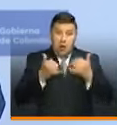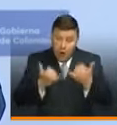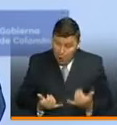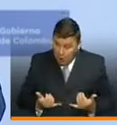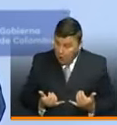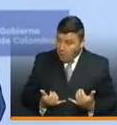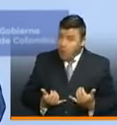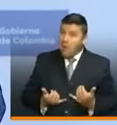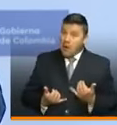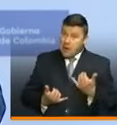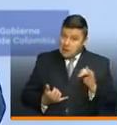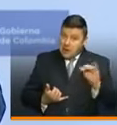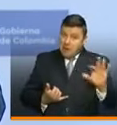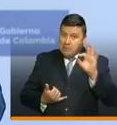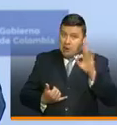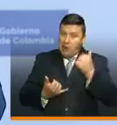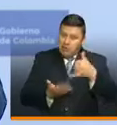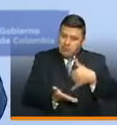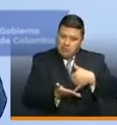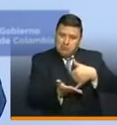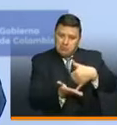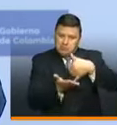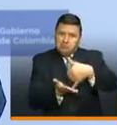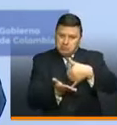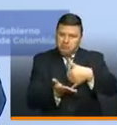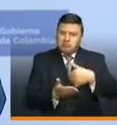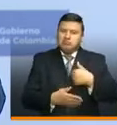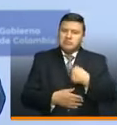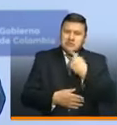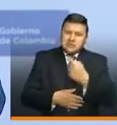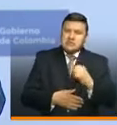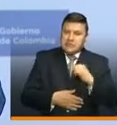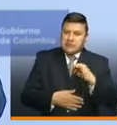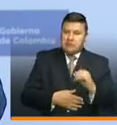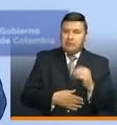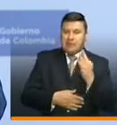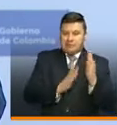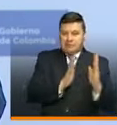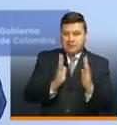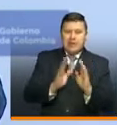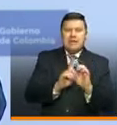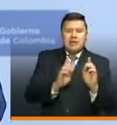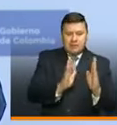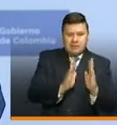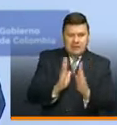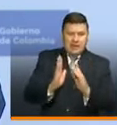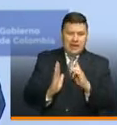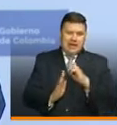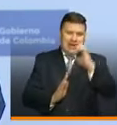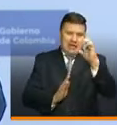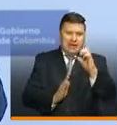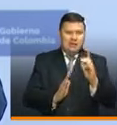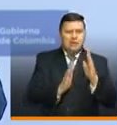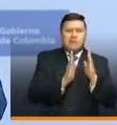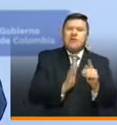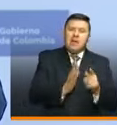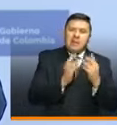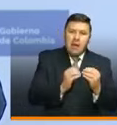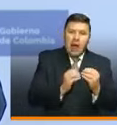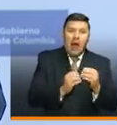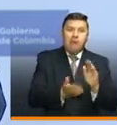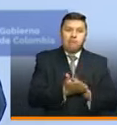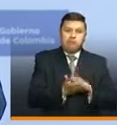junto a ustedes entregando los premios. Como escuchaban, tenemos a los diferentes líderes del ecosistema que pueden hacer